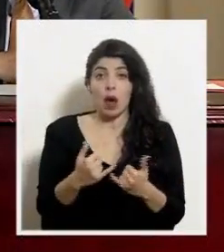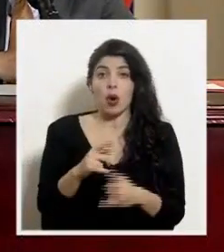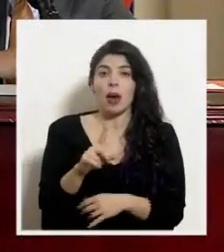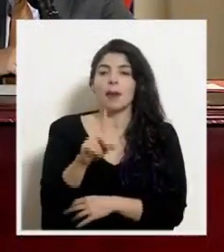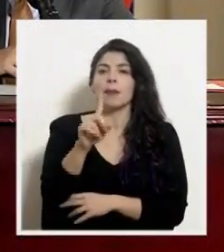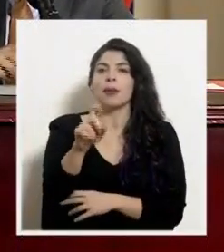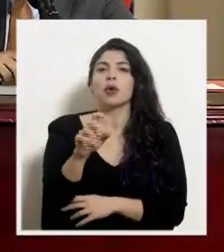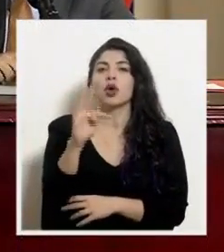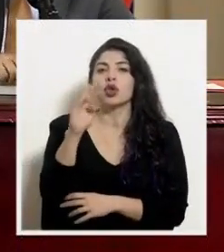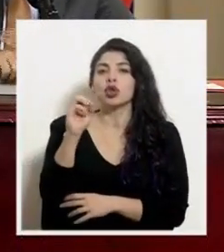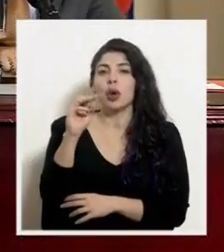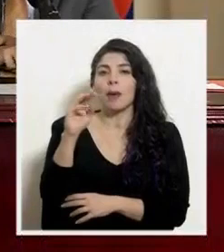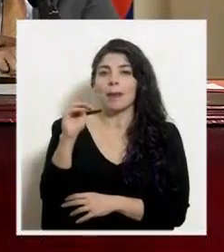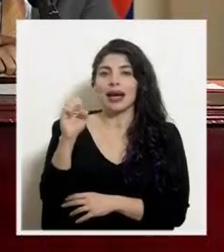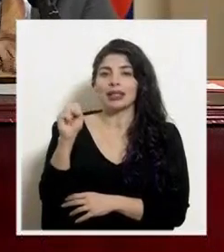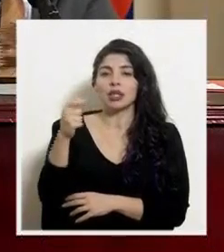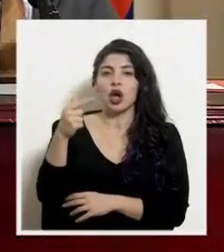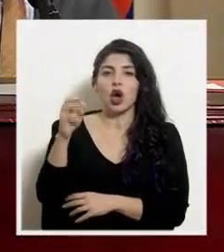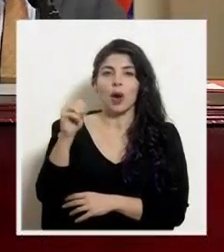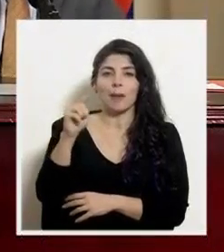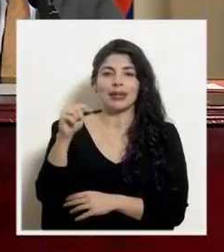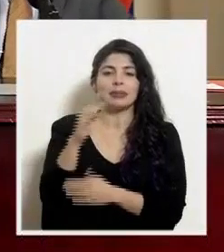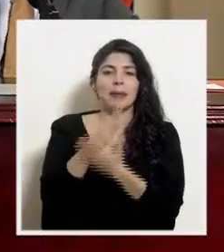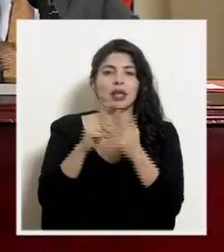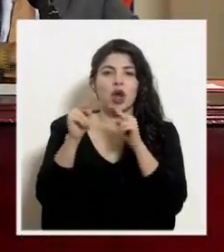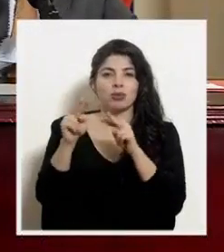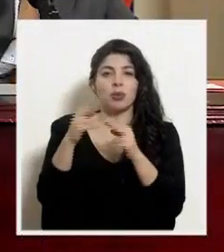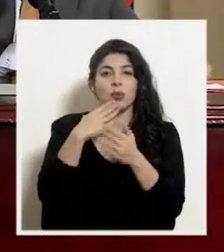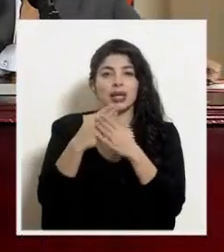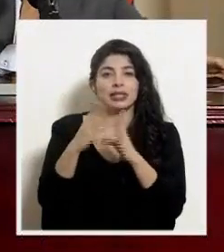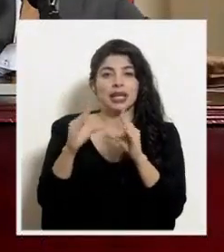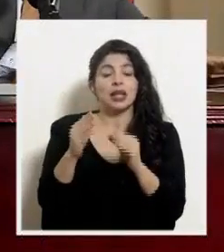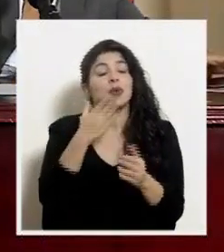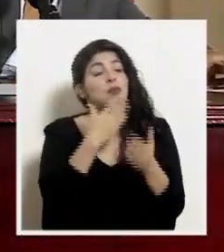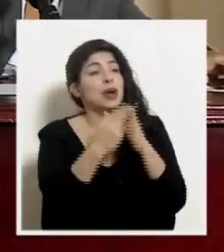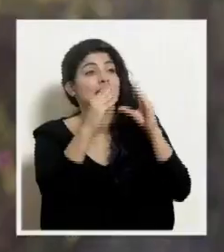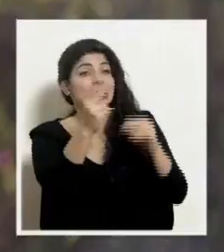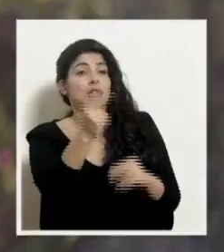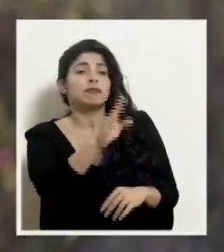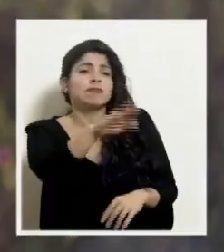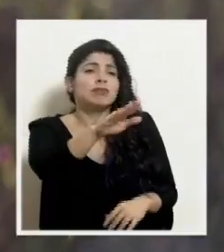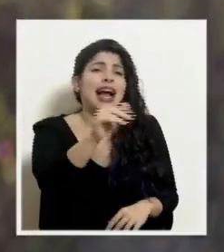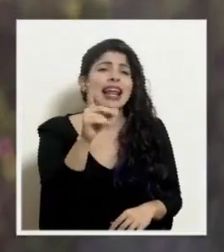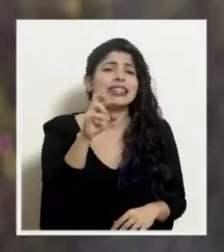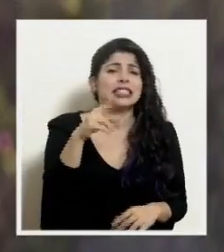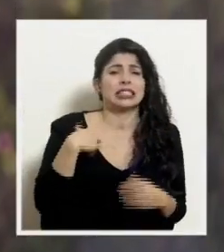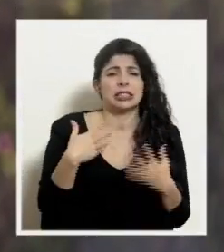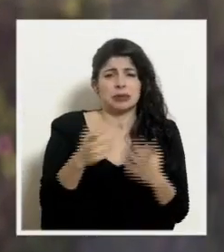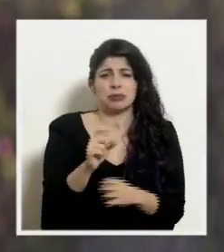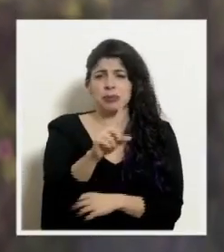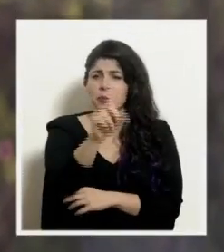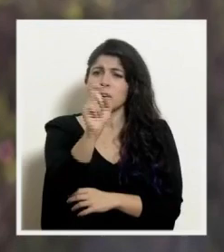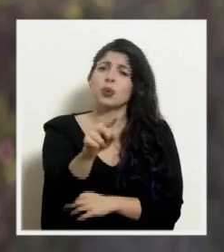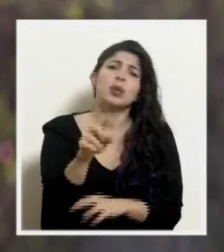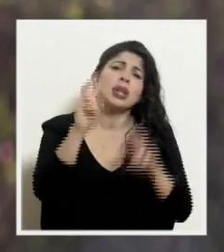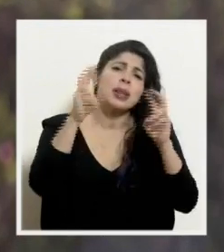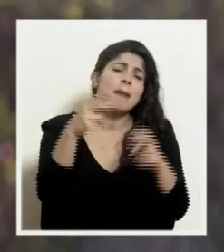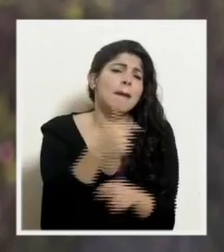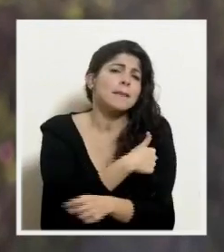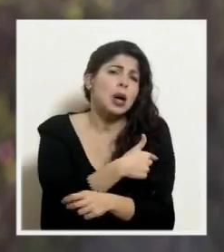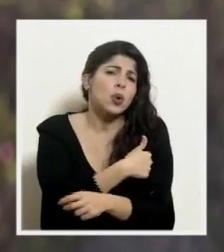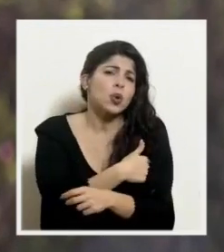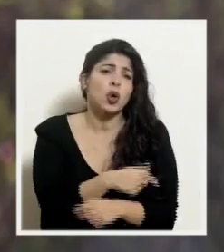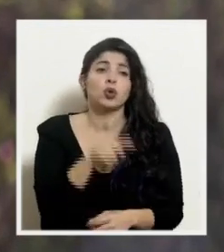escuchamos a Tomás Gómez del medio El Observador. Buenas tardes, Tomás. Buenas tardes a ambos. Don Alexander, puntualmente quería preguntarle por el tema de la